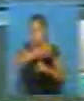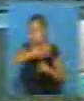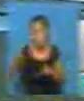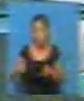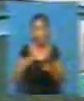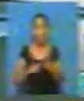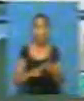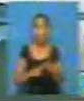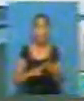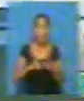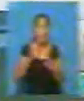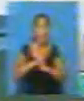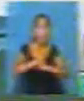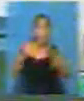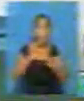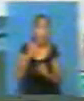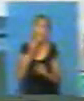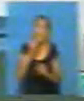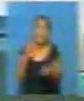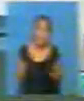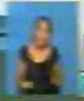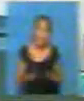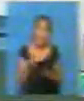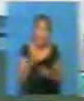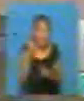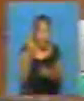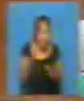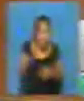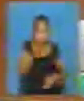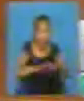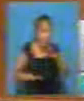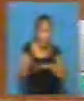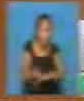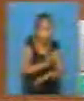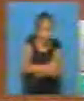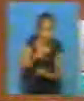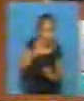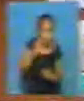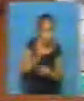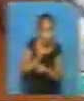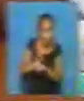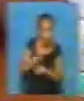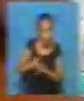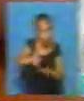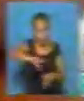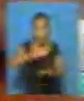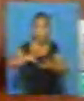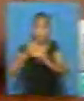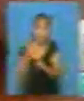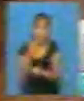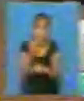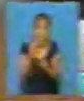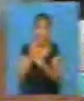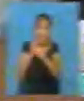esto de las bombas molotov da la pauta de que esto era una actividad organizada y planificada cuidadosamente de otra manera no existiría de